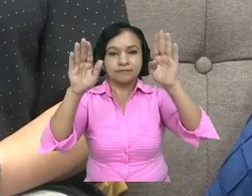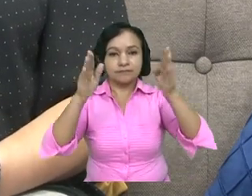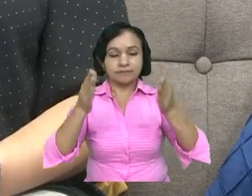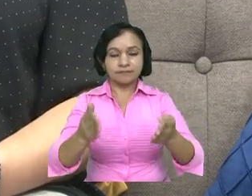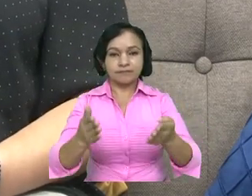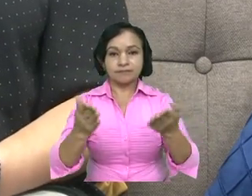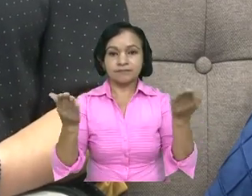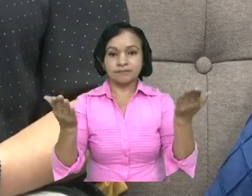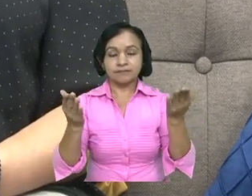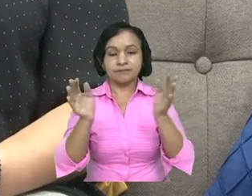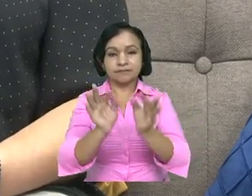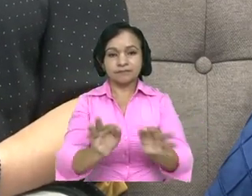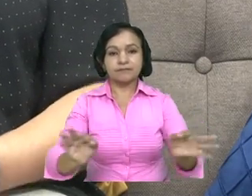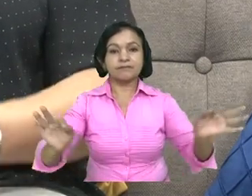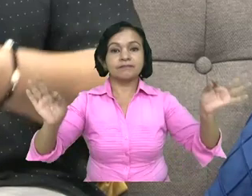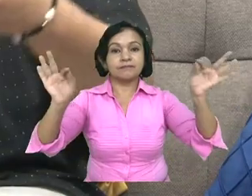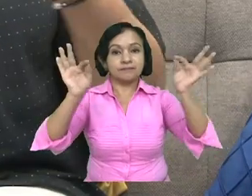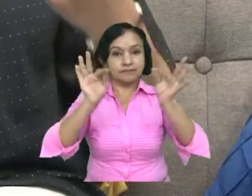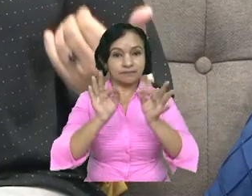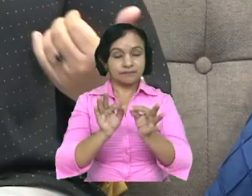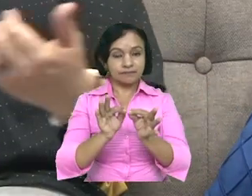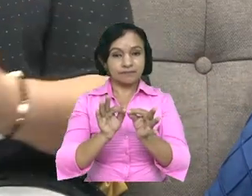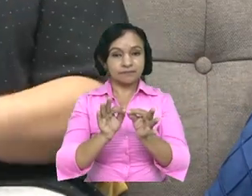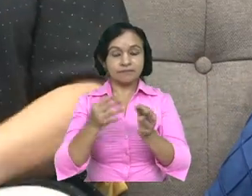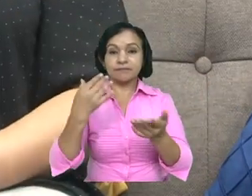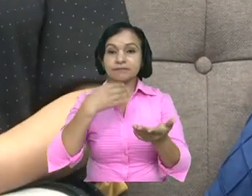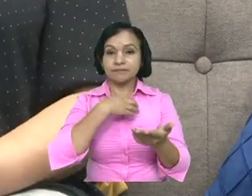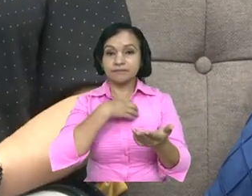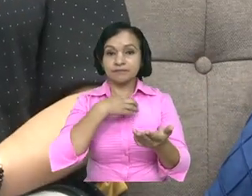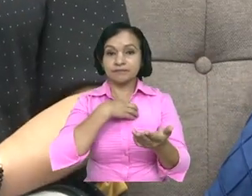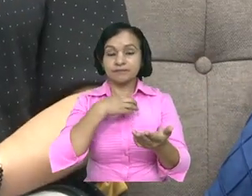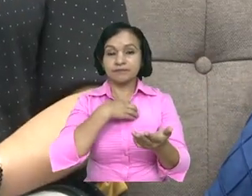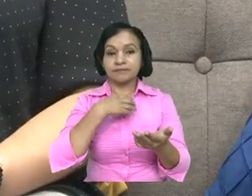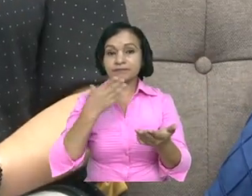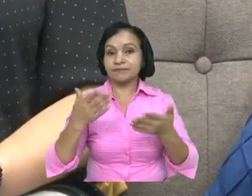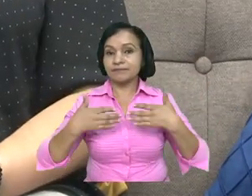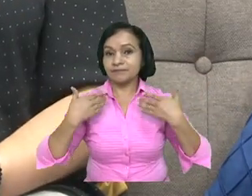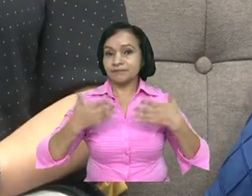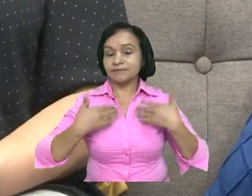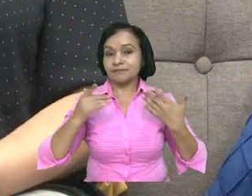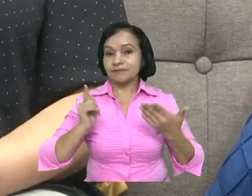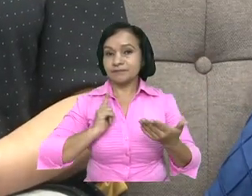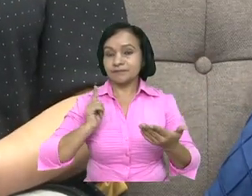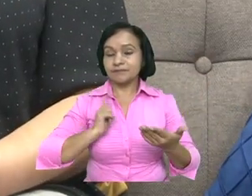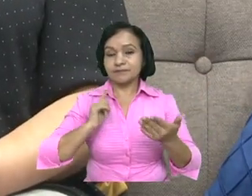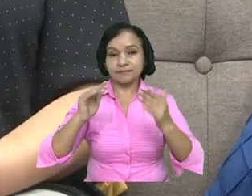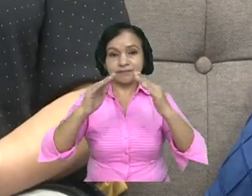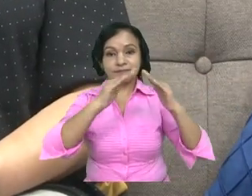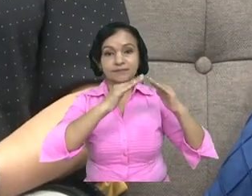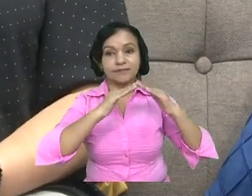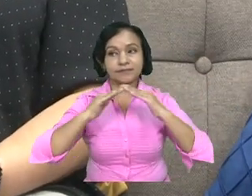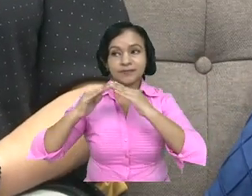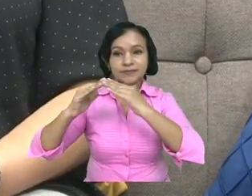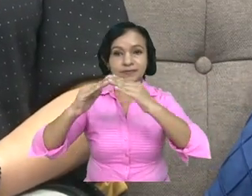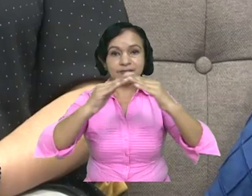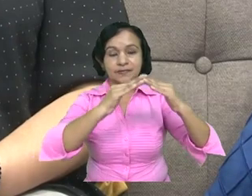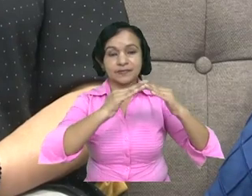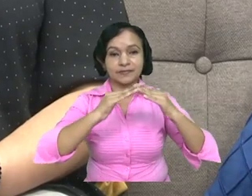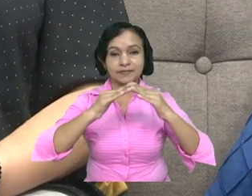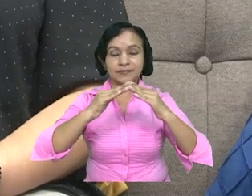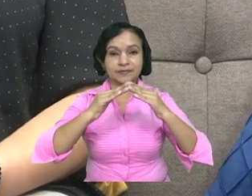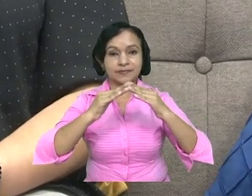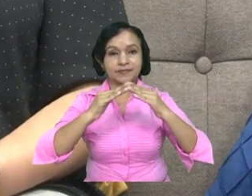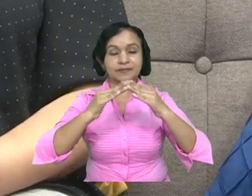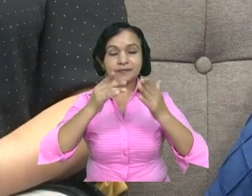es una labor muy importante porque es lo que nosotros disfrutamos también en la ciudad y es parte de